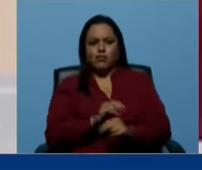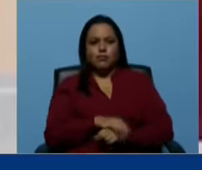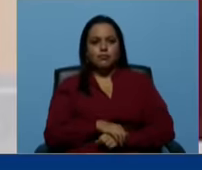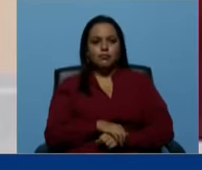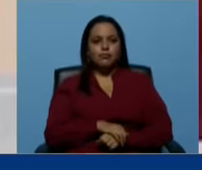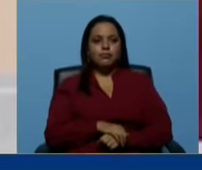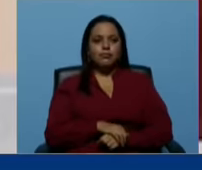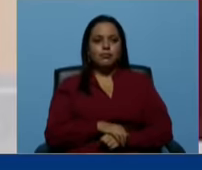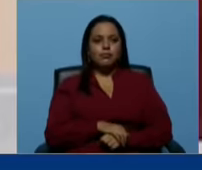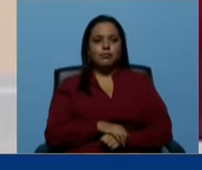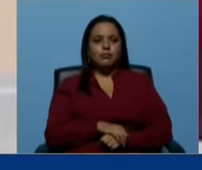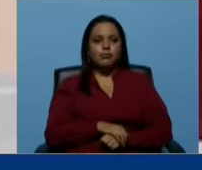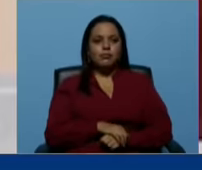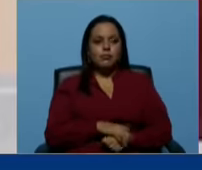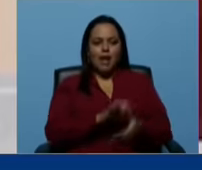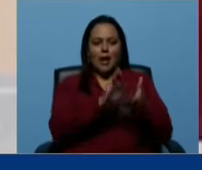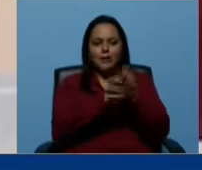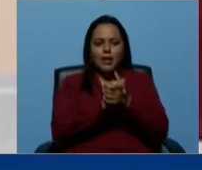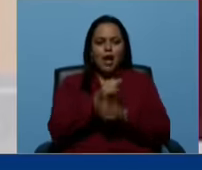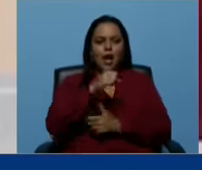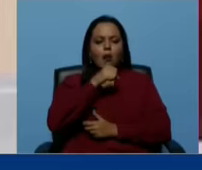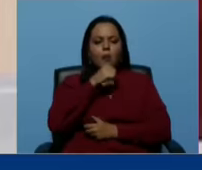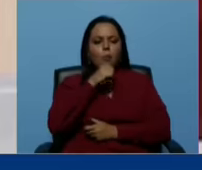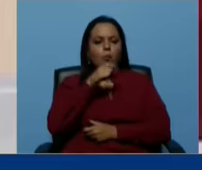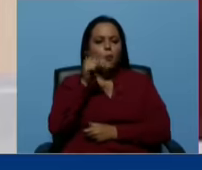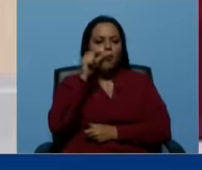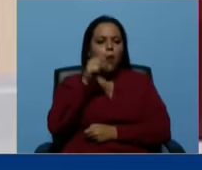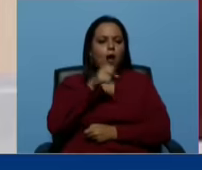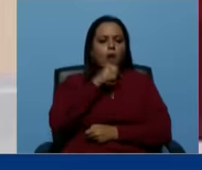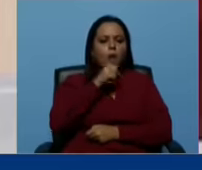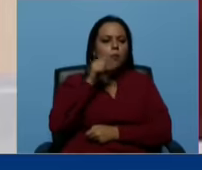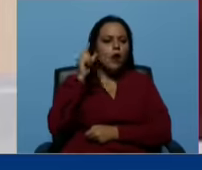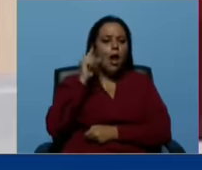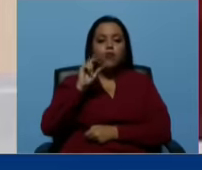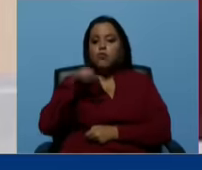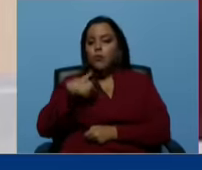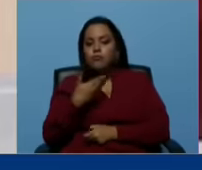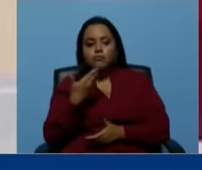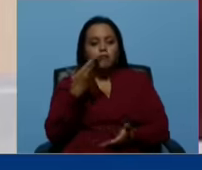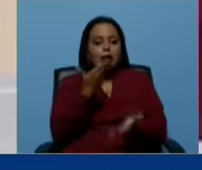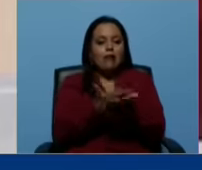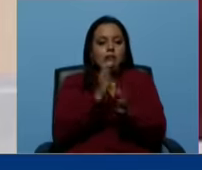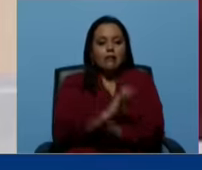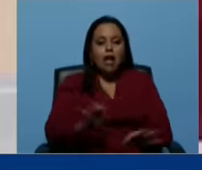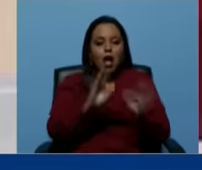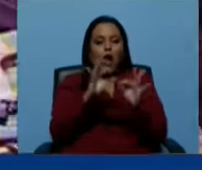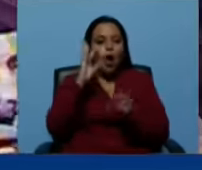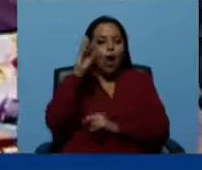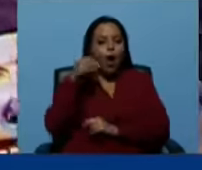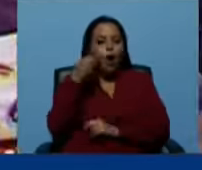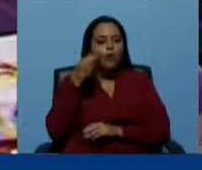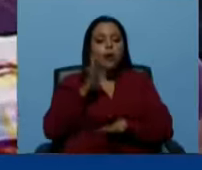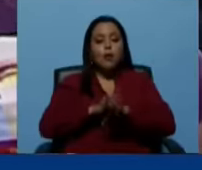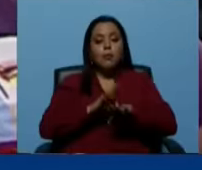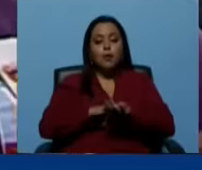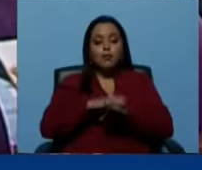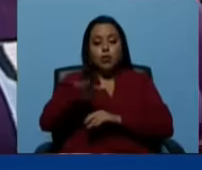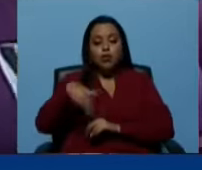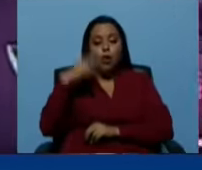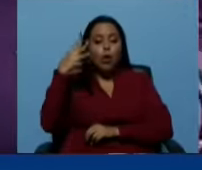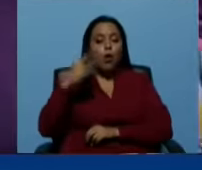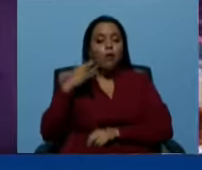mis compatriotas, abuelos y abuelas. No le reprochemos nada a la juventud, porque tenemos una juventud de